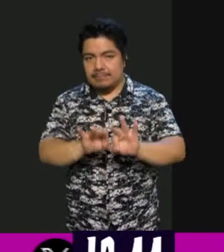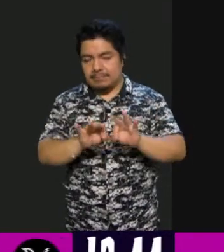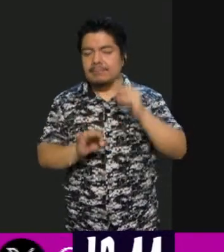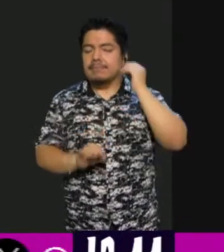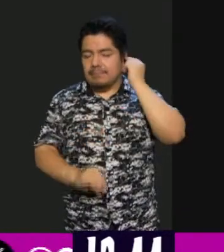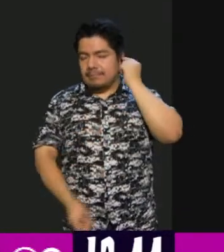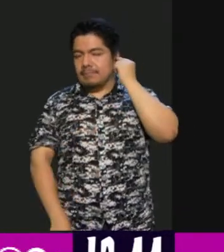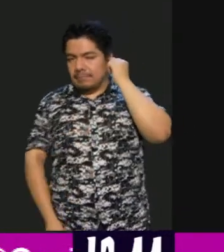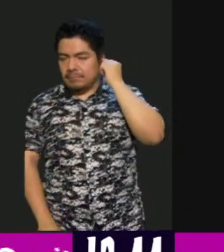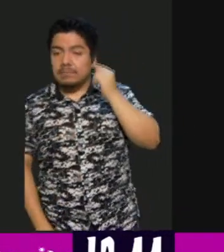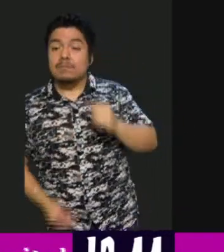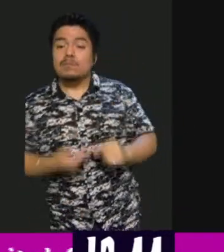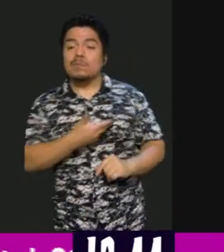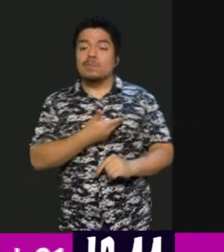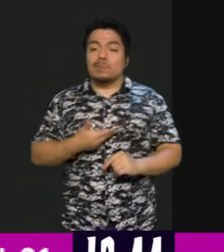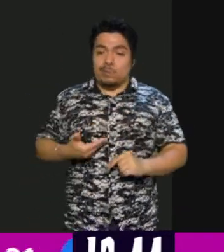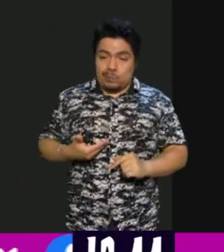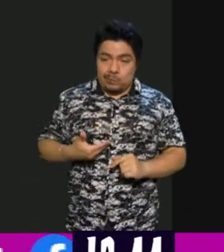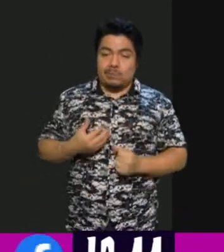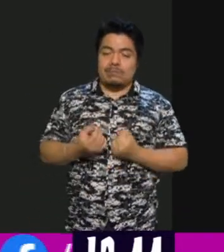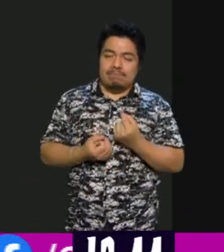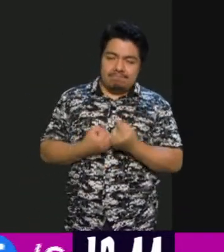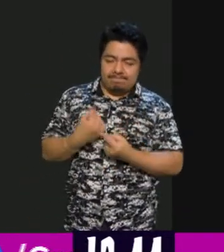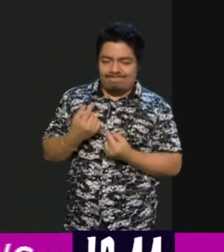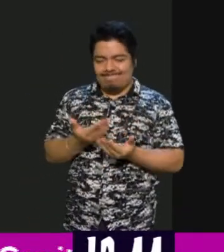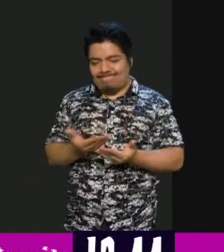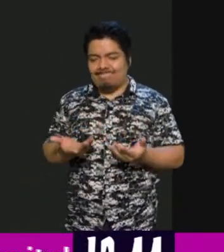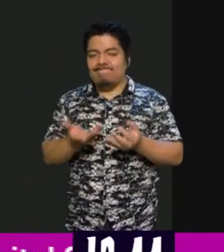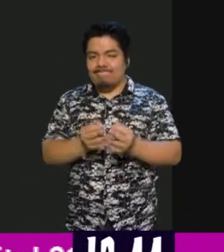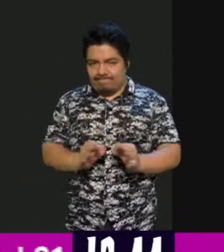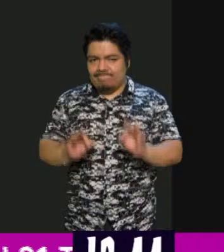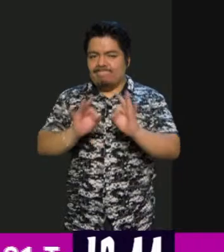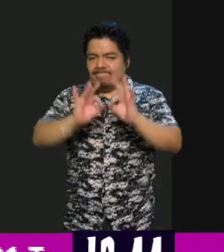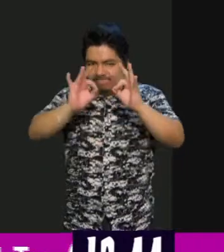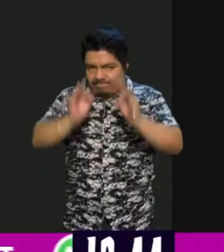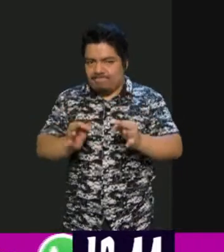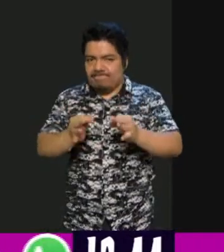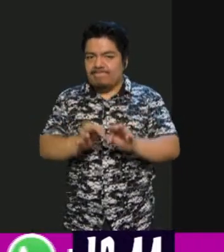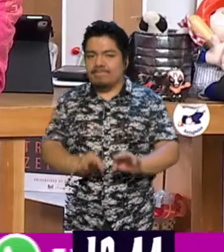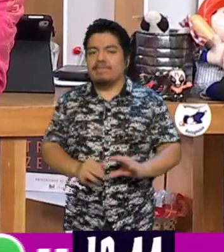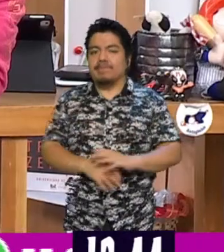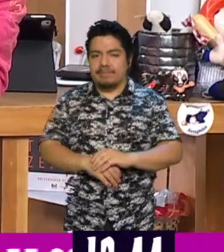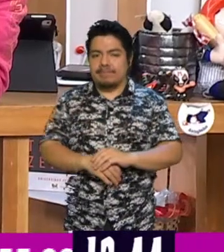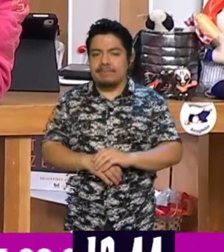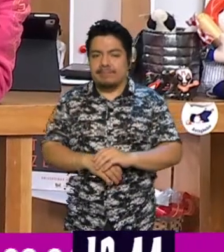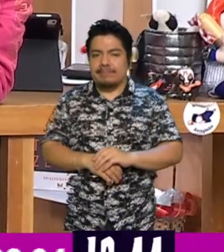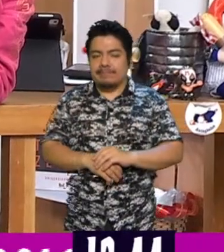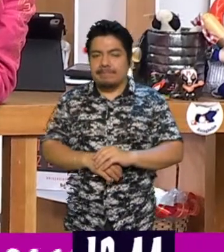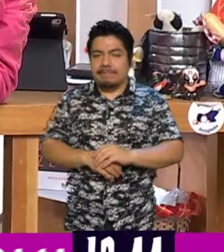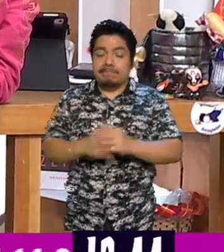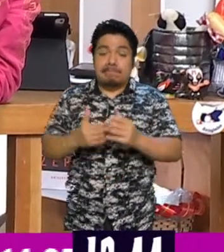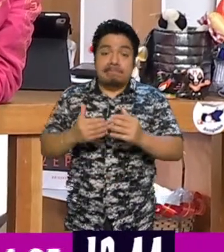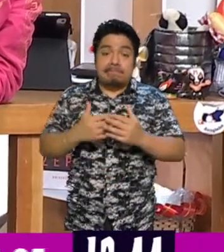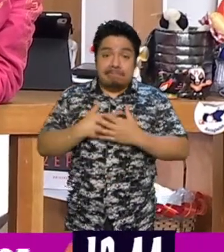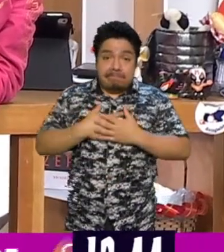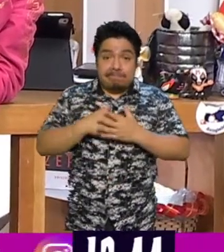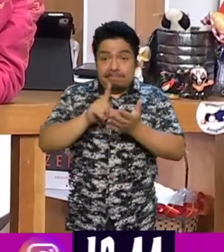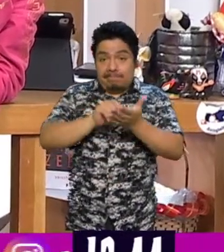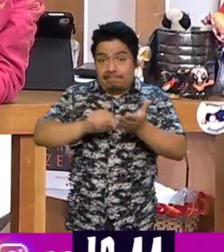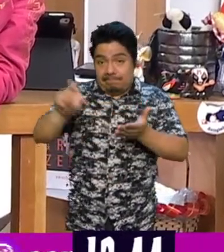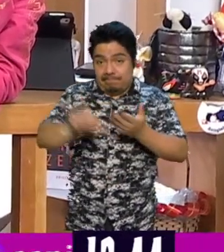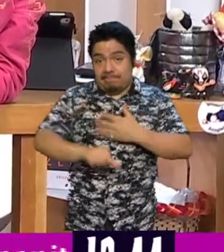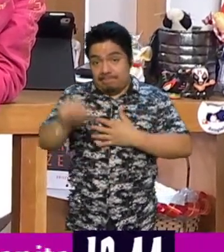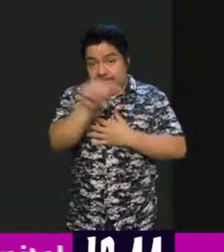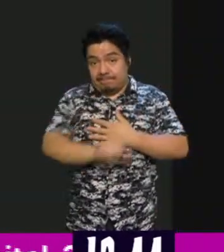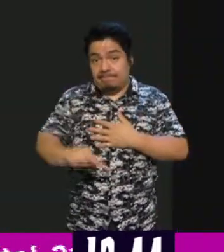y que el presidente también le dio ahí una importancia significativa con el tema de los migrantes. Mi Twitter es